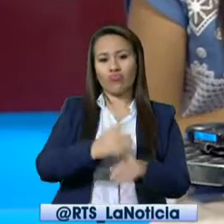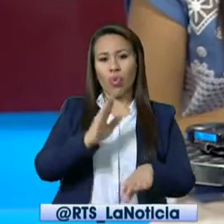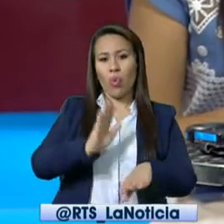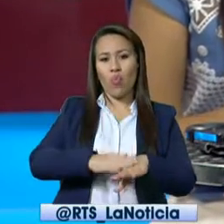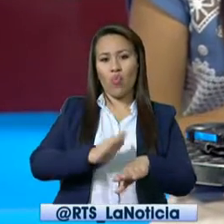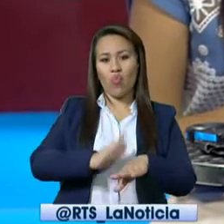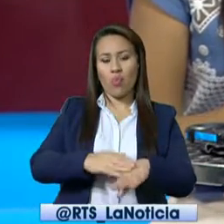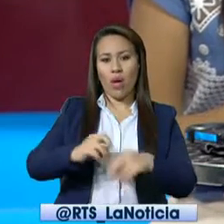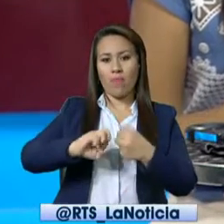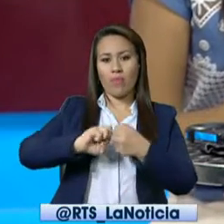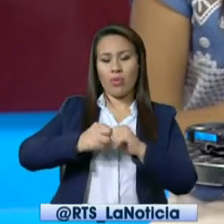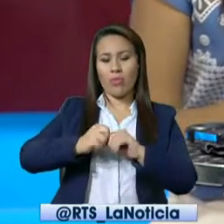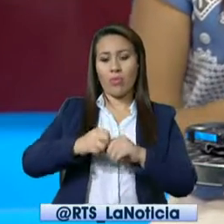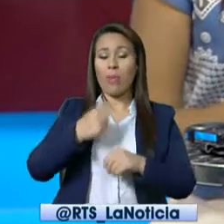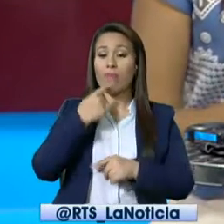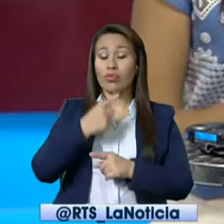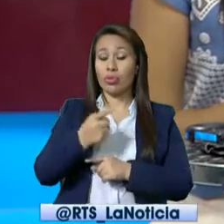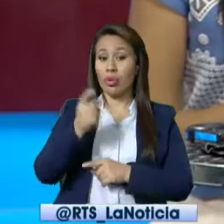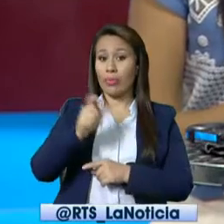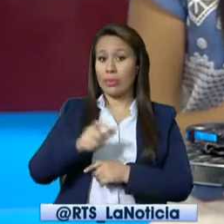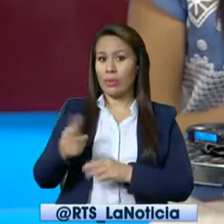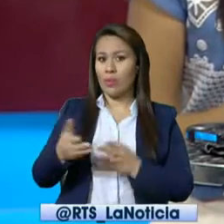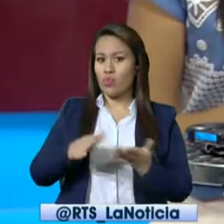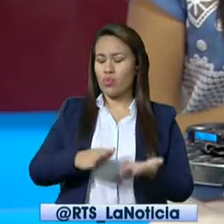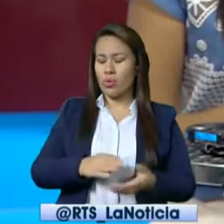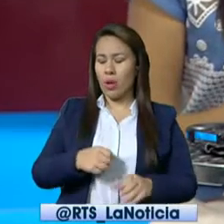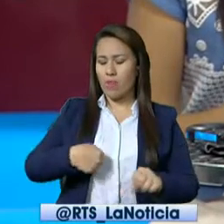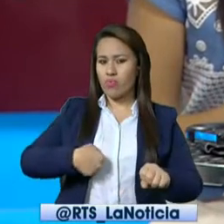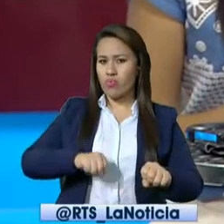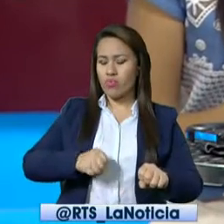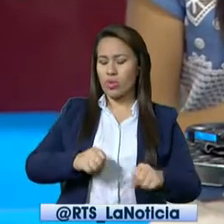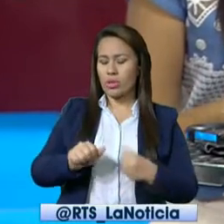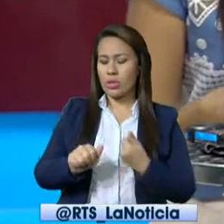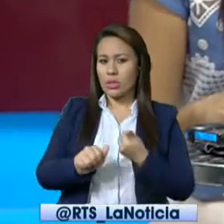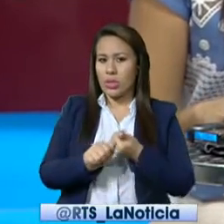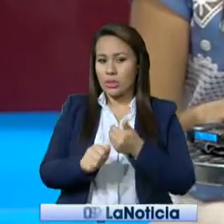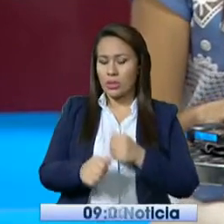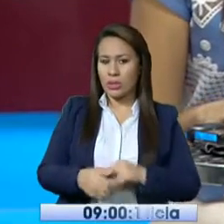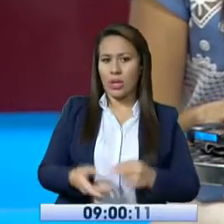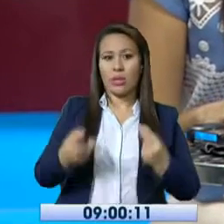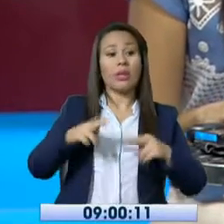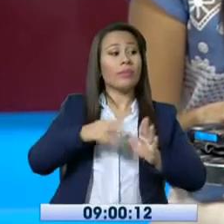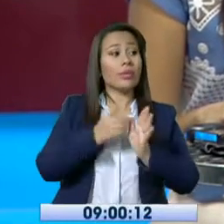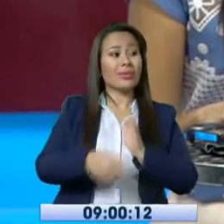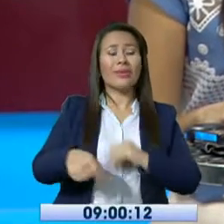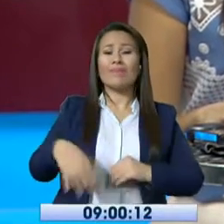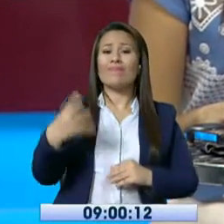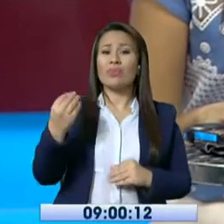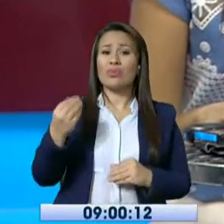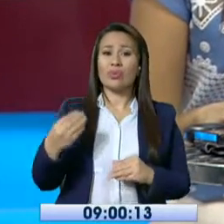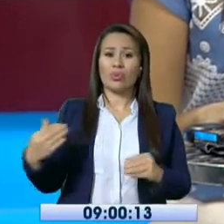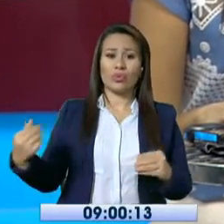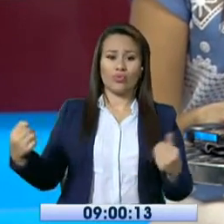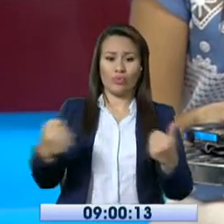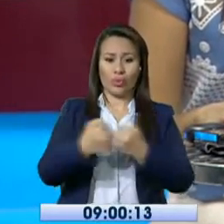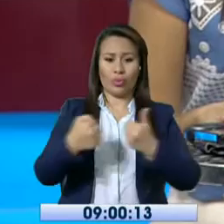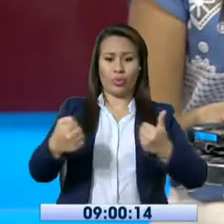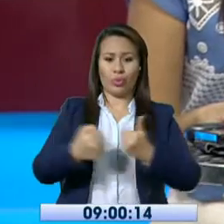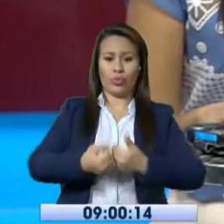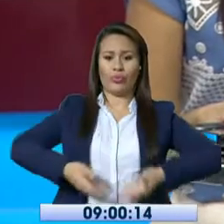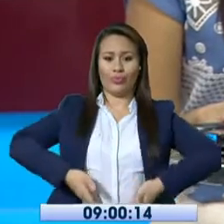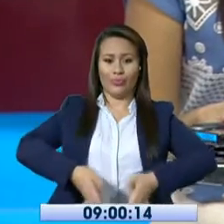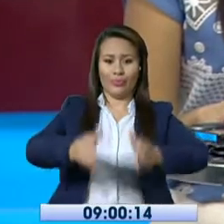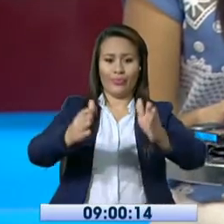que incluso pudo costarle la vida a un motociclista. Además, denunciaron que hay constantes choques entre vehículos en la zona.